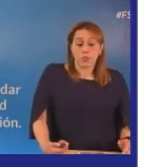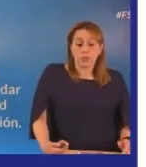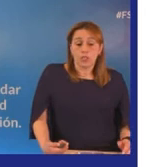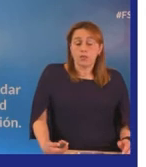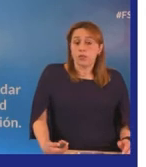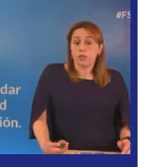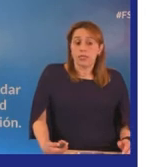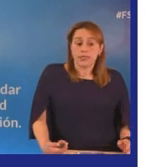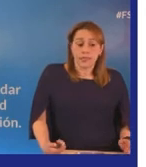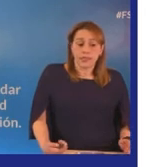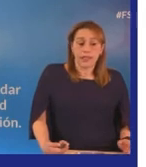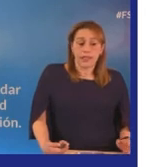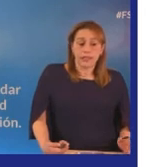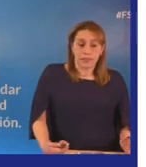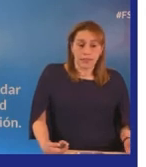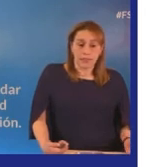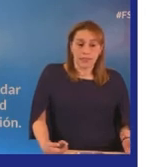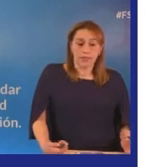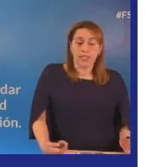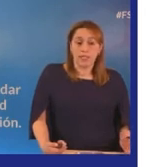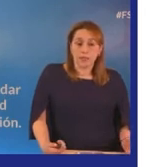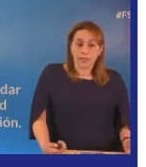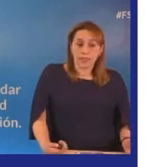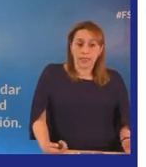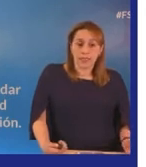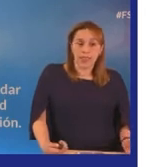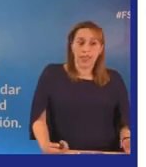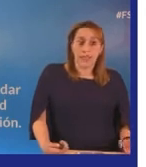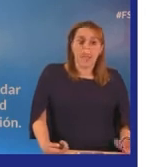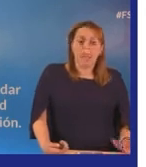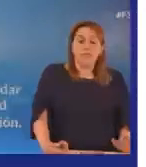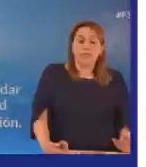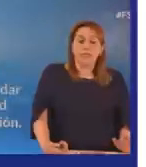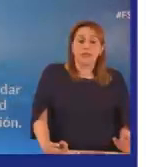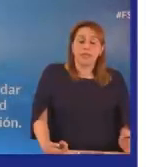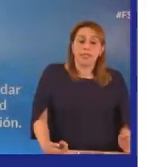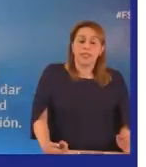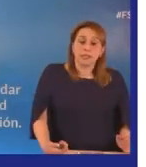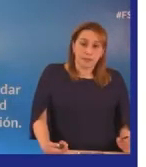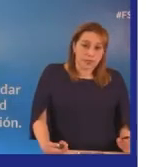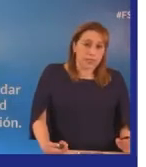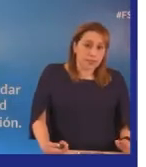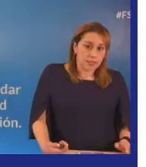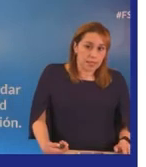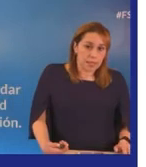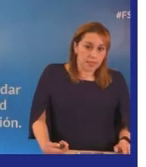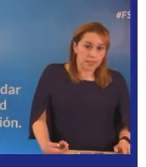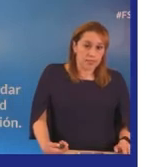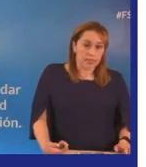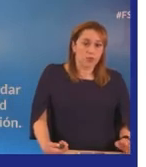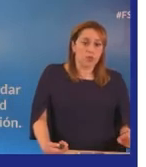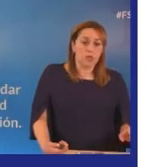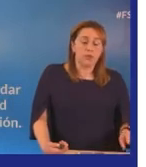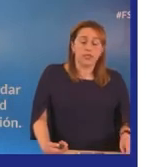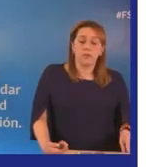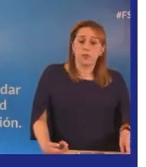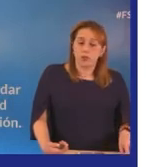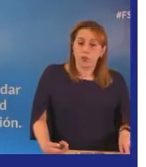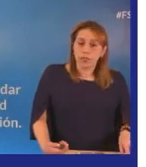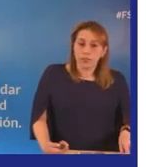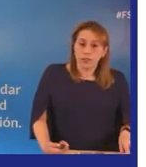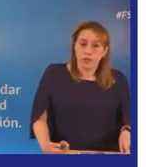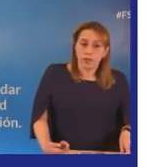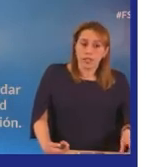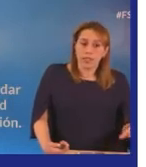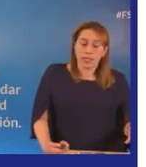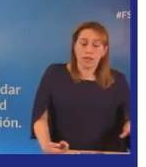ayuda muchísimo a disminuir la ansiedad, la agresividad y la apatía. También en esta fase avanzada seguiríamos con la parte